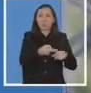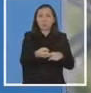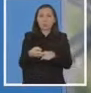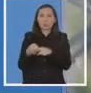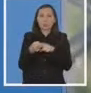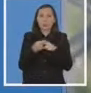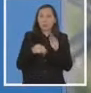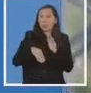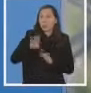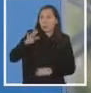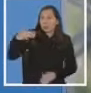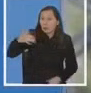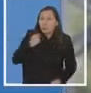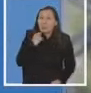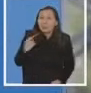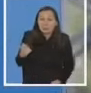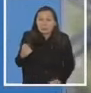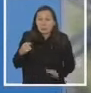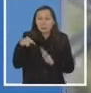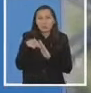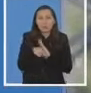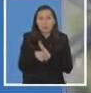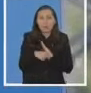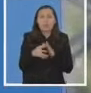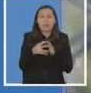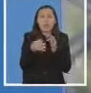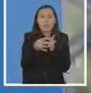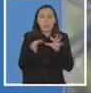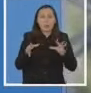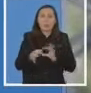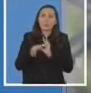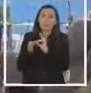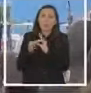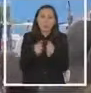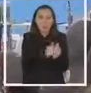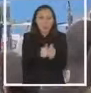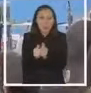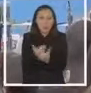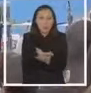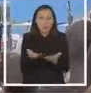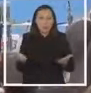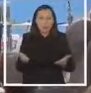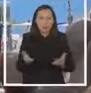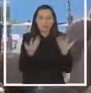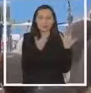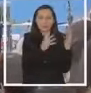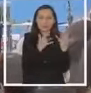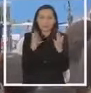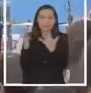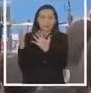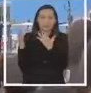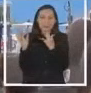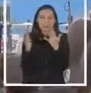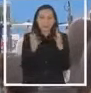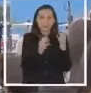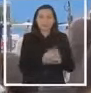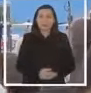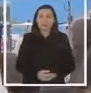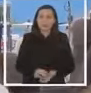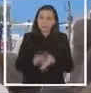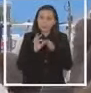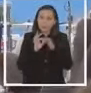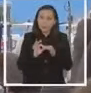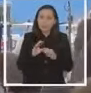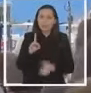por sobre todo, profundizamos la democracia. Muchas gracias, compañeros y compañeras. David Acuña, entonces, el presidente de la CUT, interviniendo en